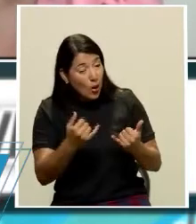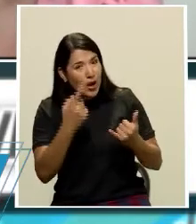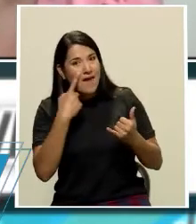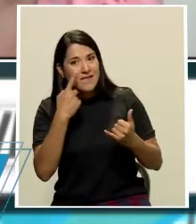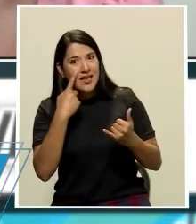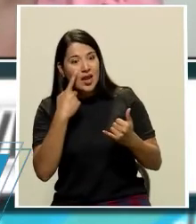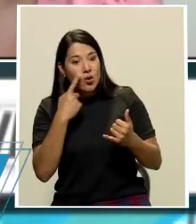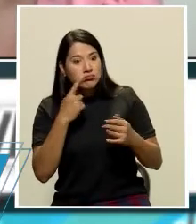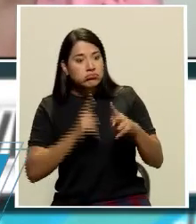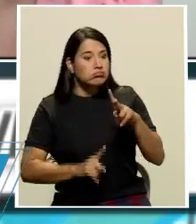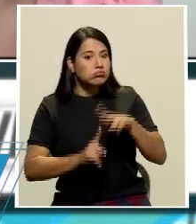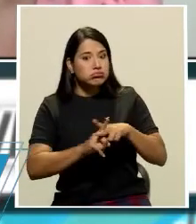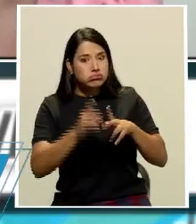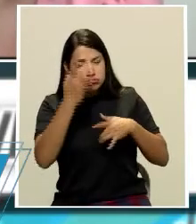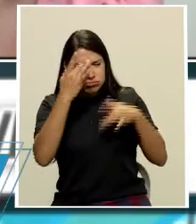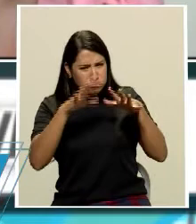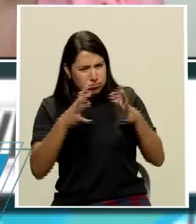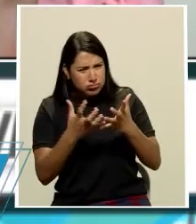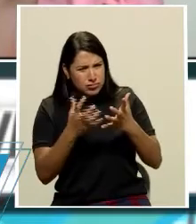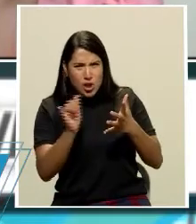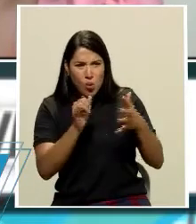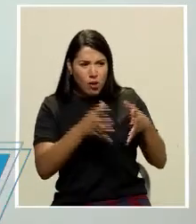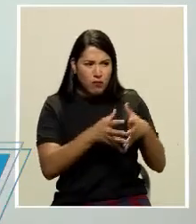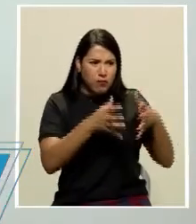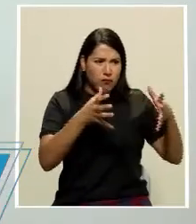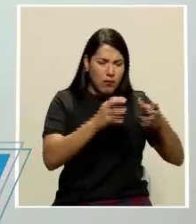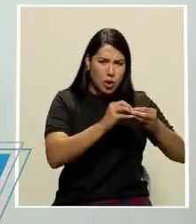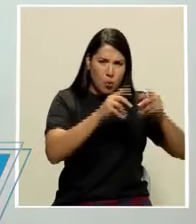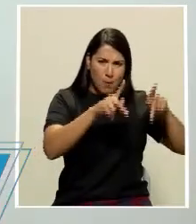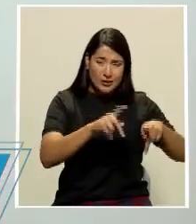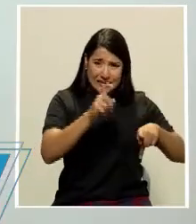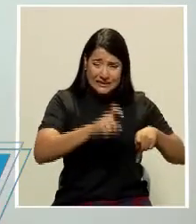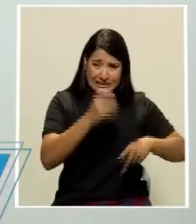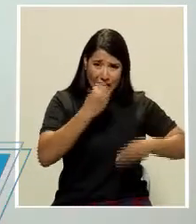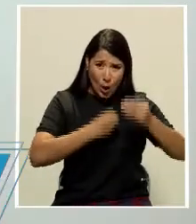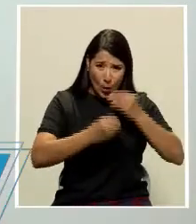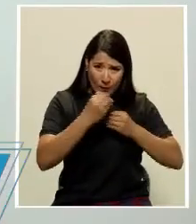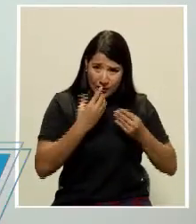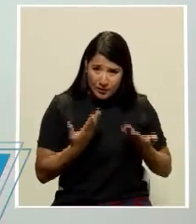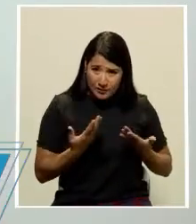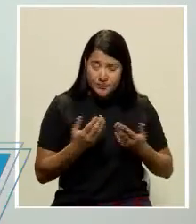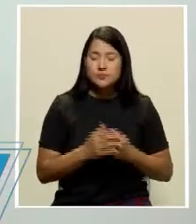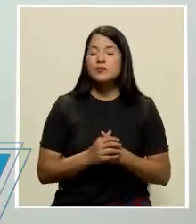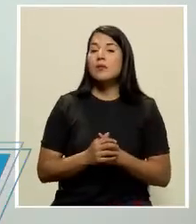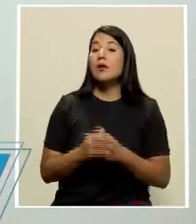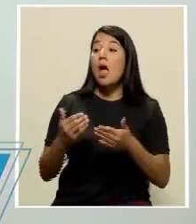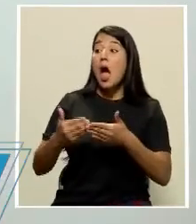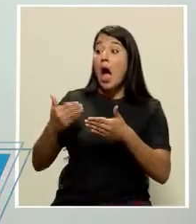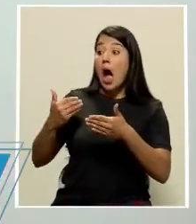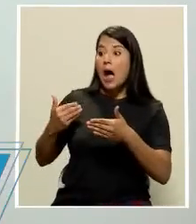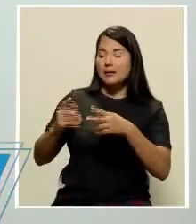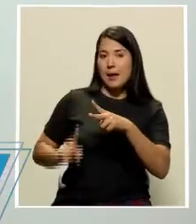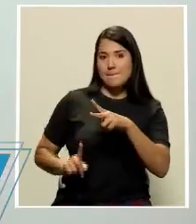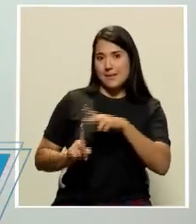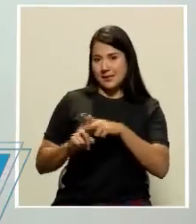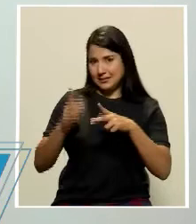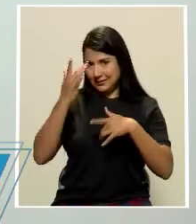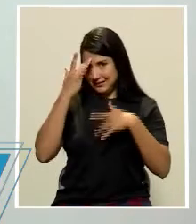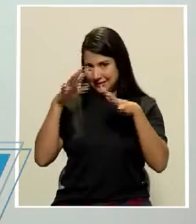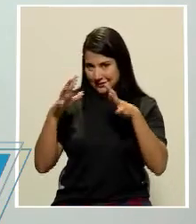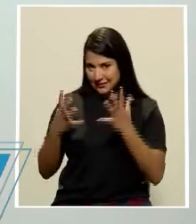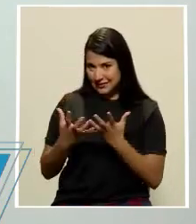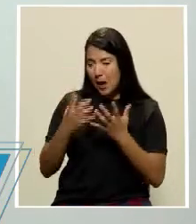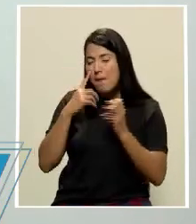ustedes en la demanda diaria que tienen? En este momento, antes de la pandemia, tal vez para